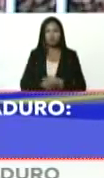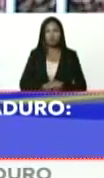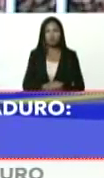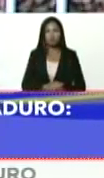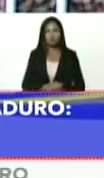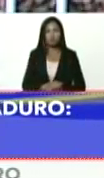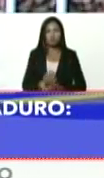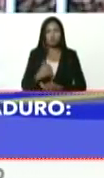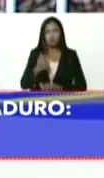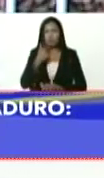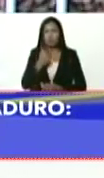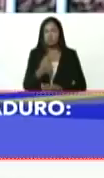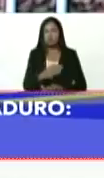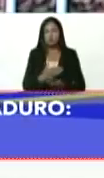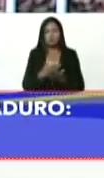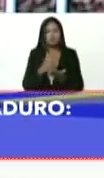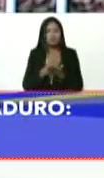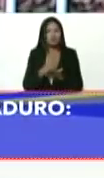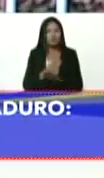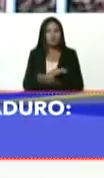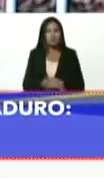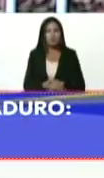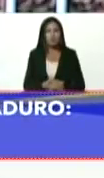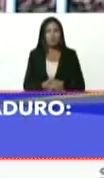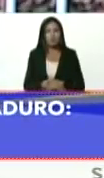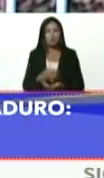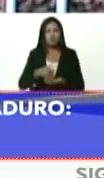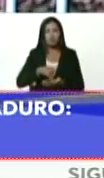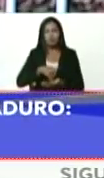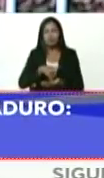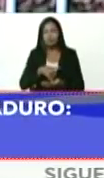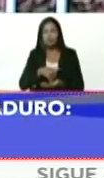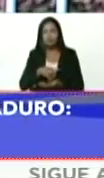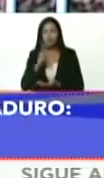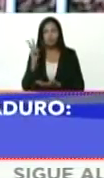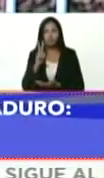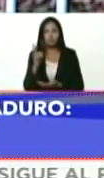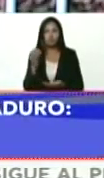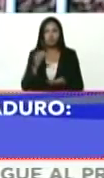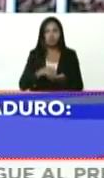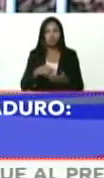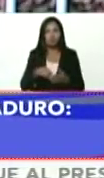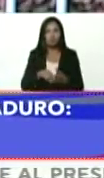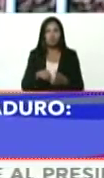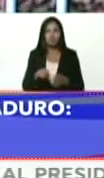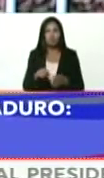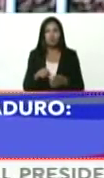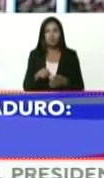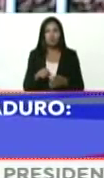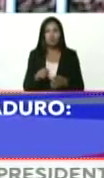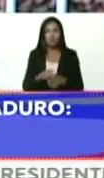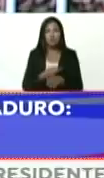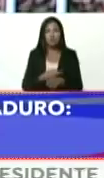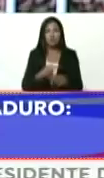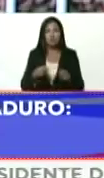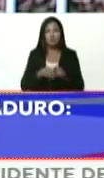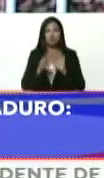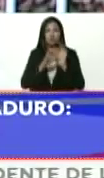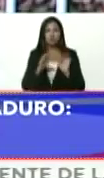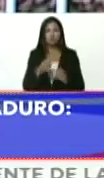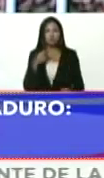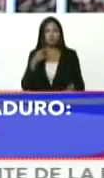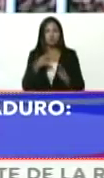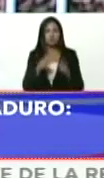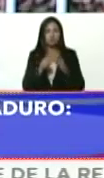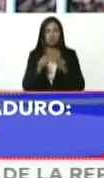lo he dicho, quienes debilitan a Venezuela, quienes pretenden imponer un gobierno proimperialista, quienes pretenden dividir